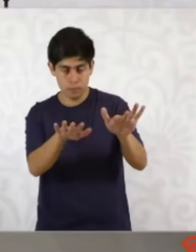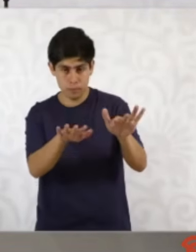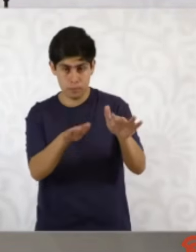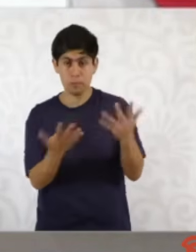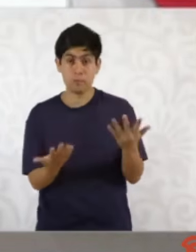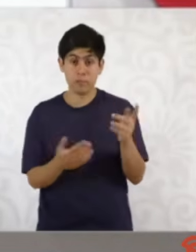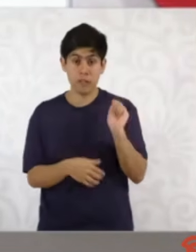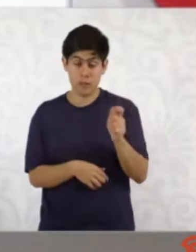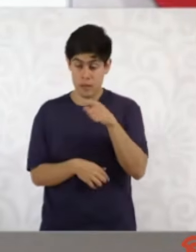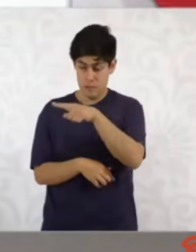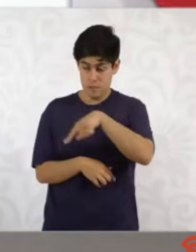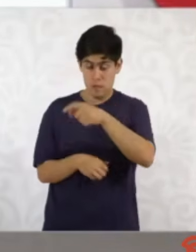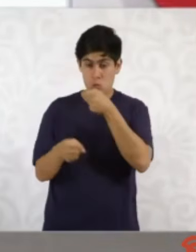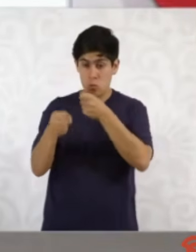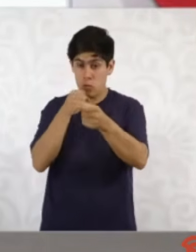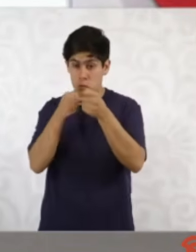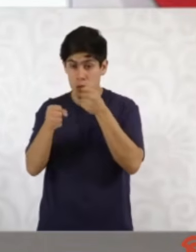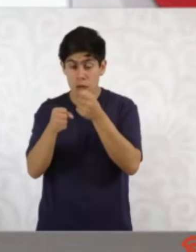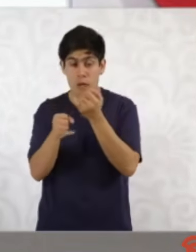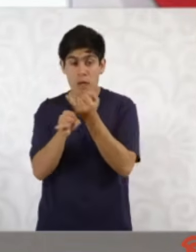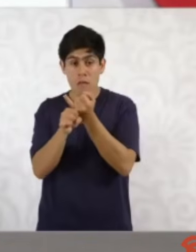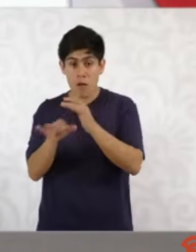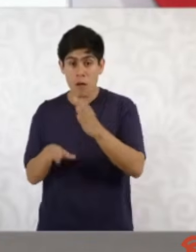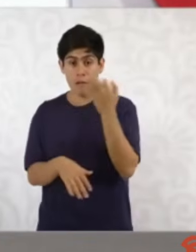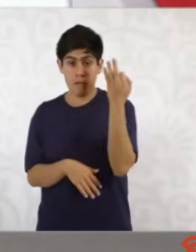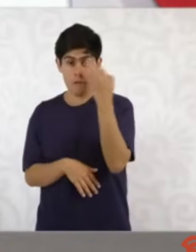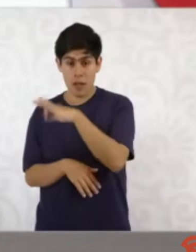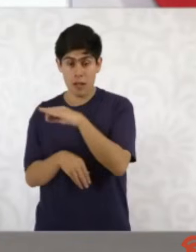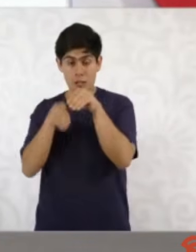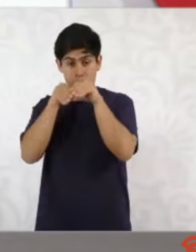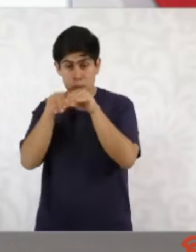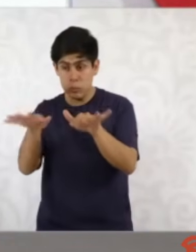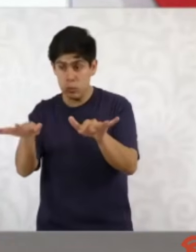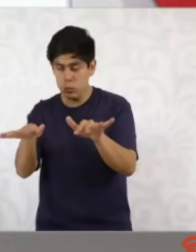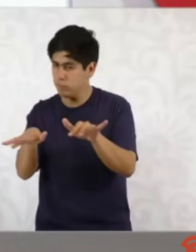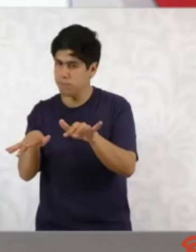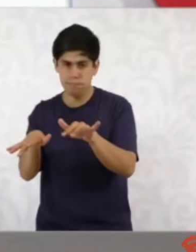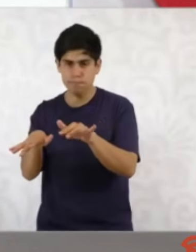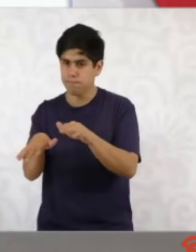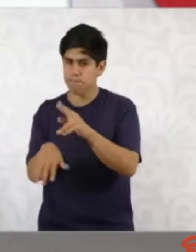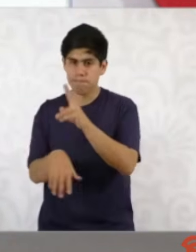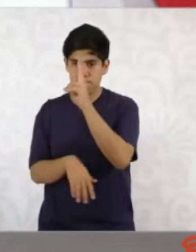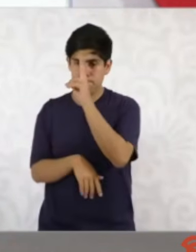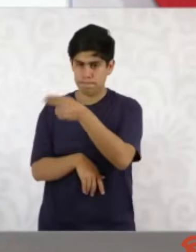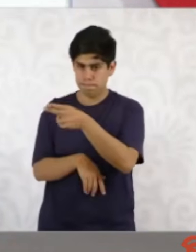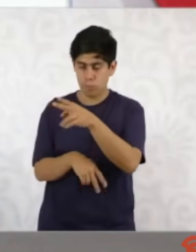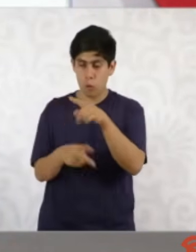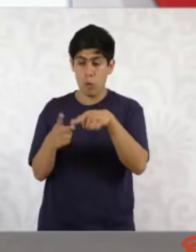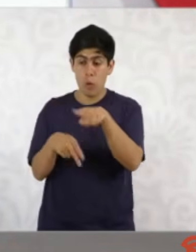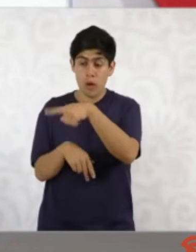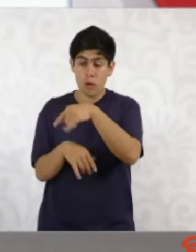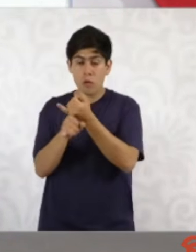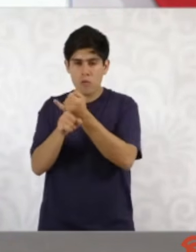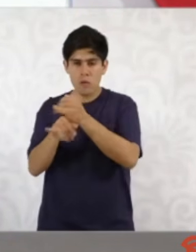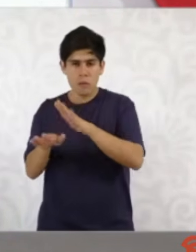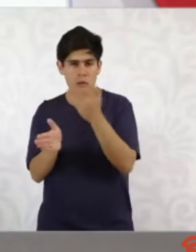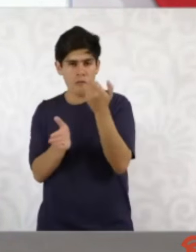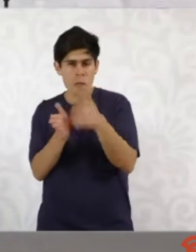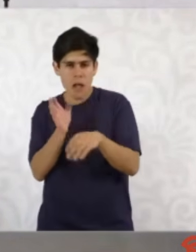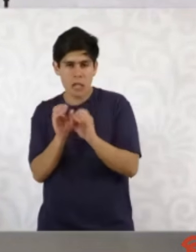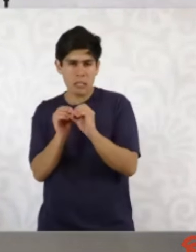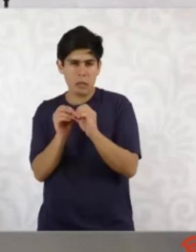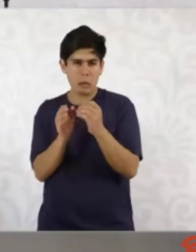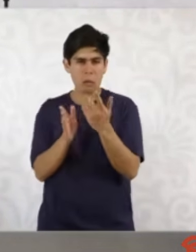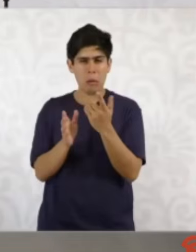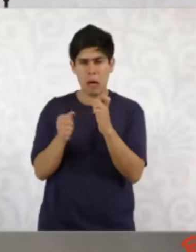deben difundir información falsa, no deben descontextualizar la información ni presentar información